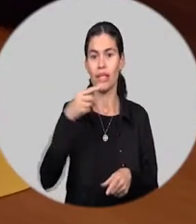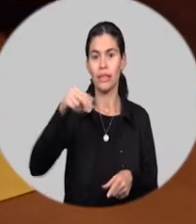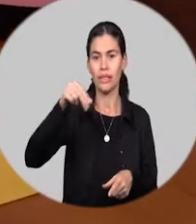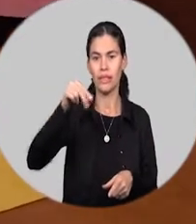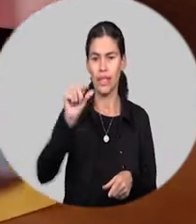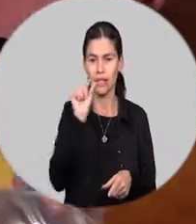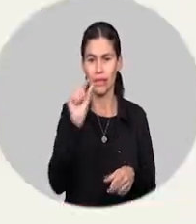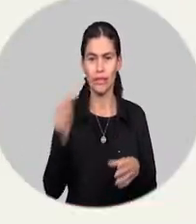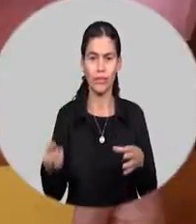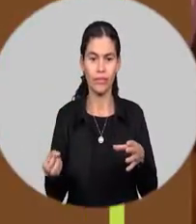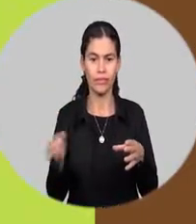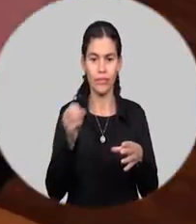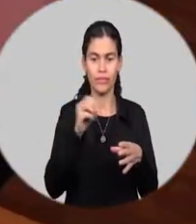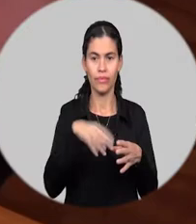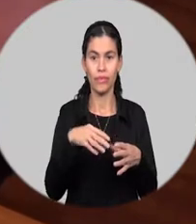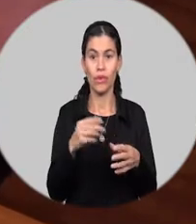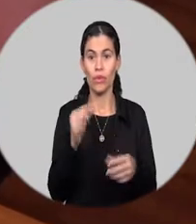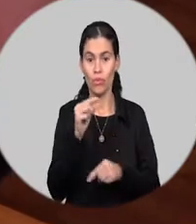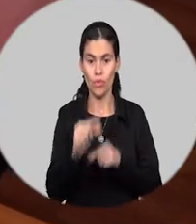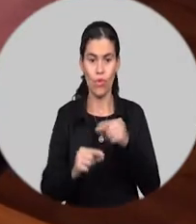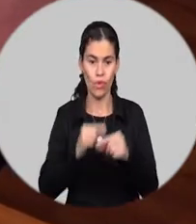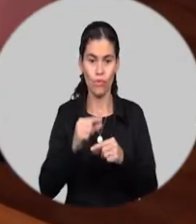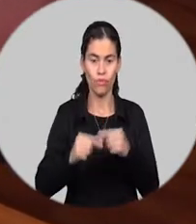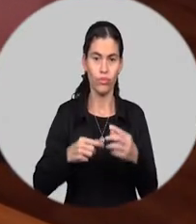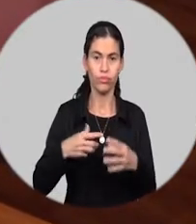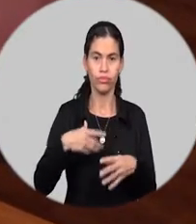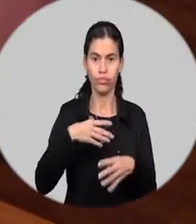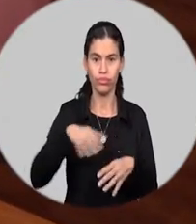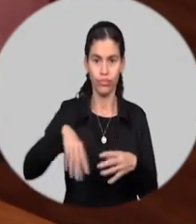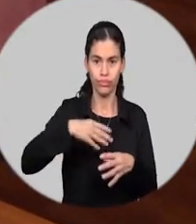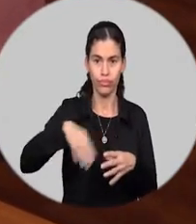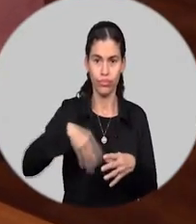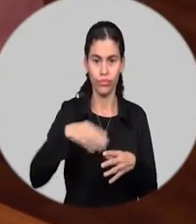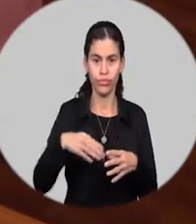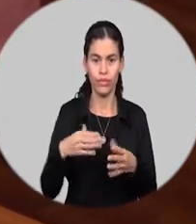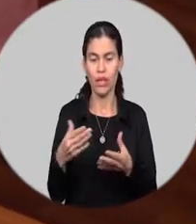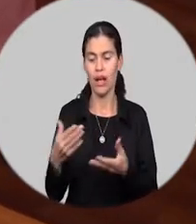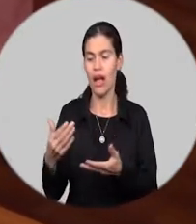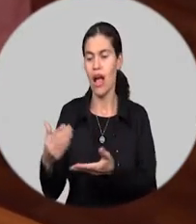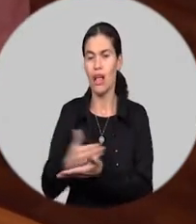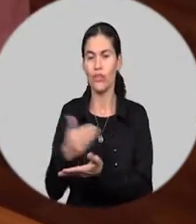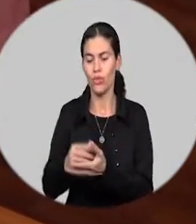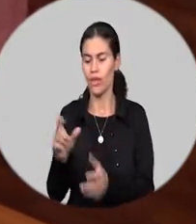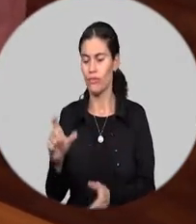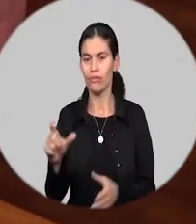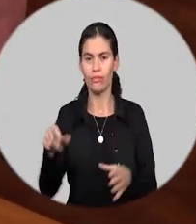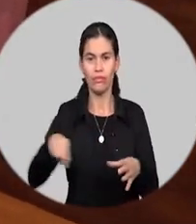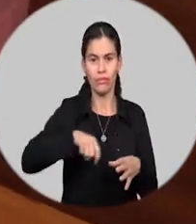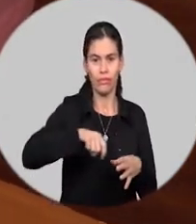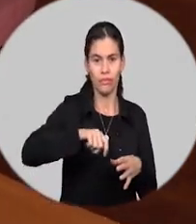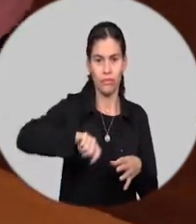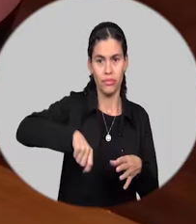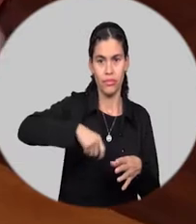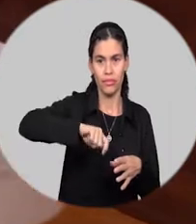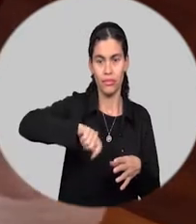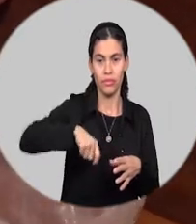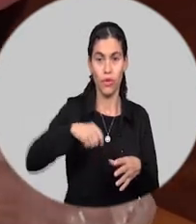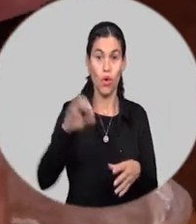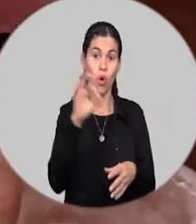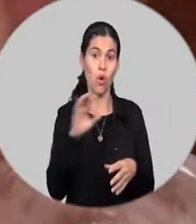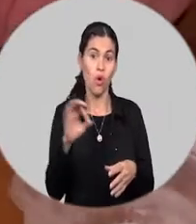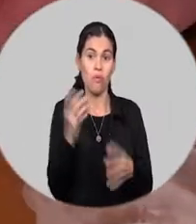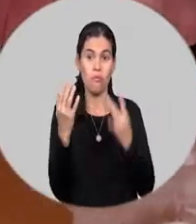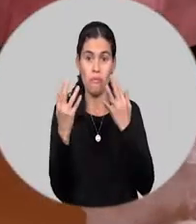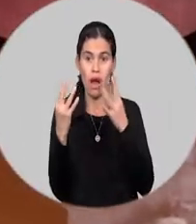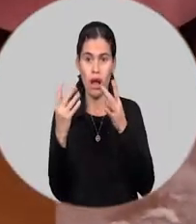de sal. Y vamos a ir mezclando con un cornet, o pueden mezclar